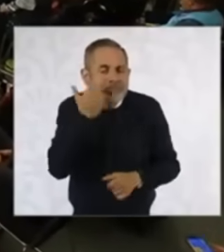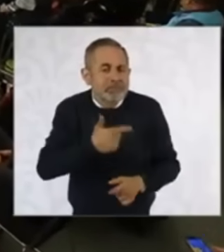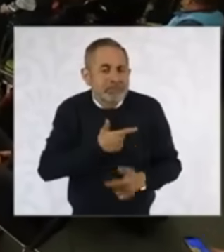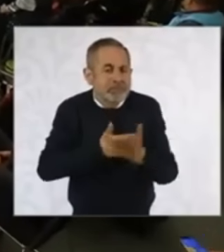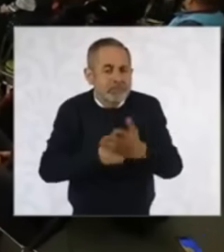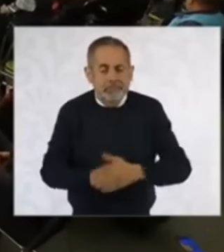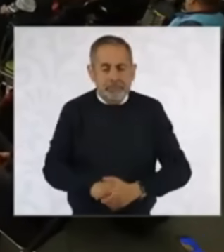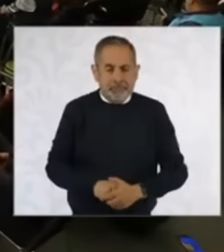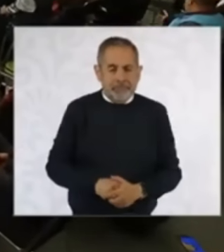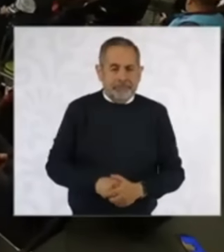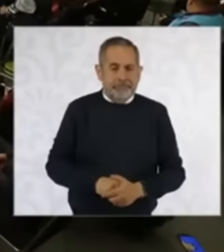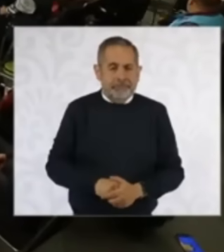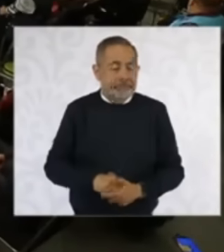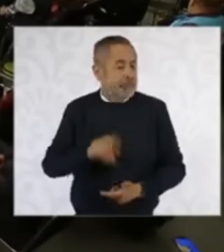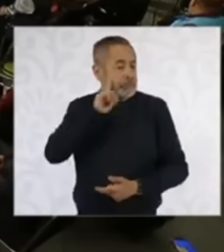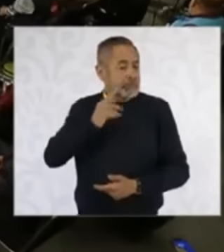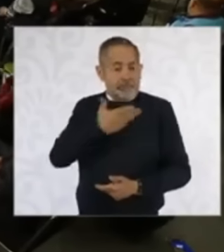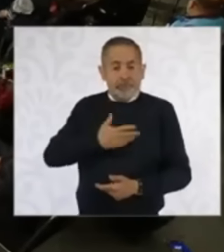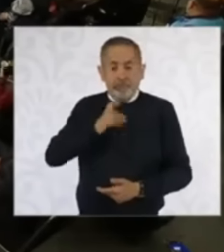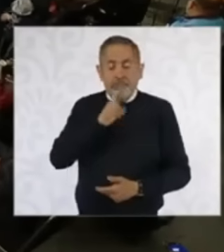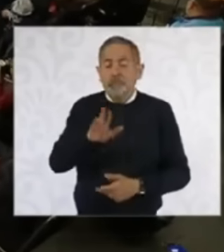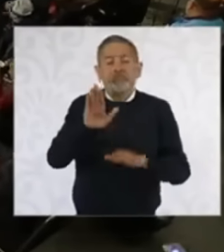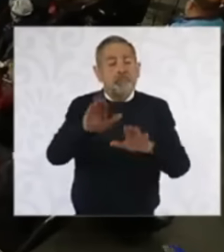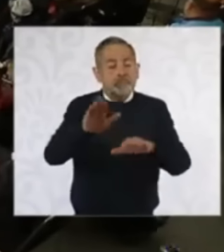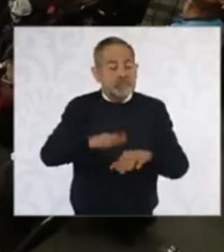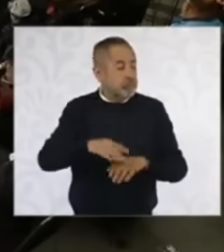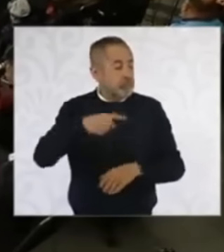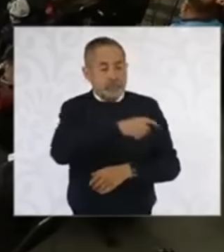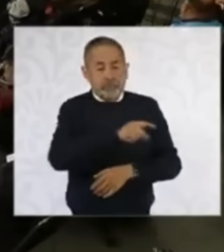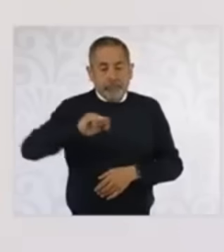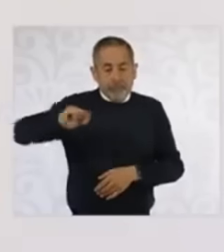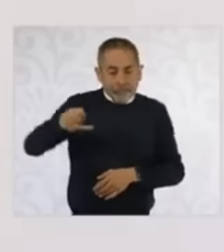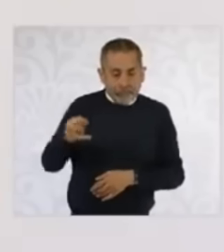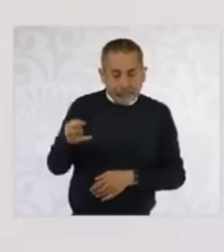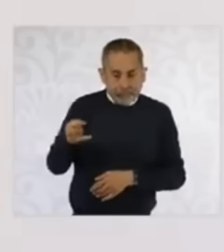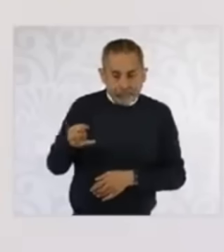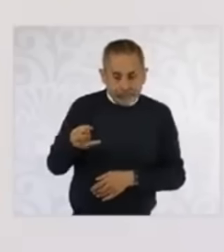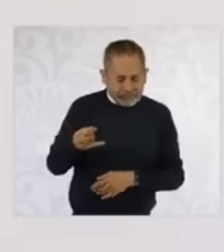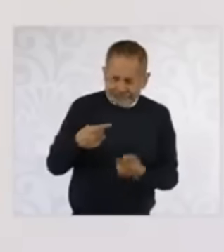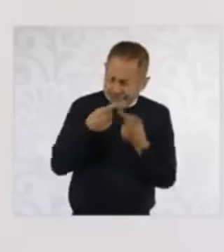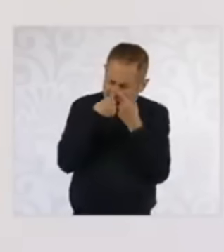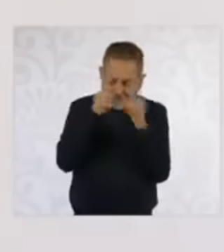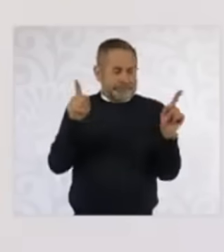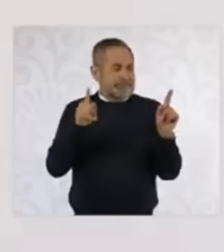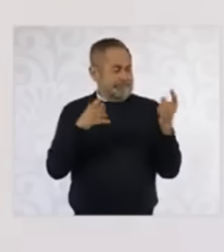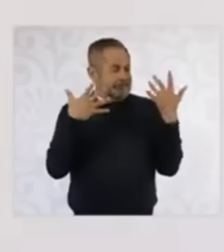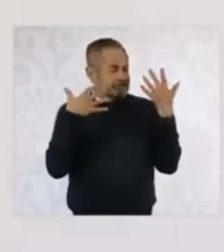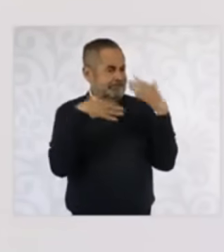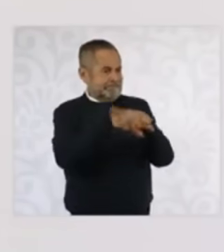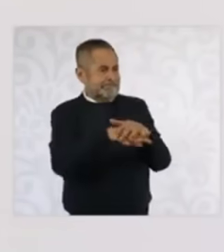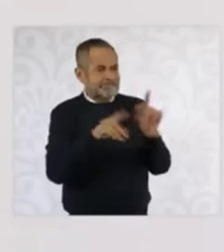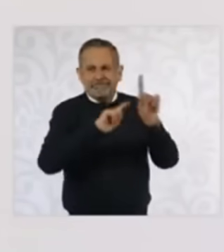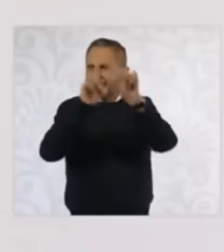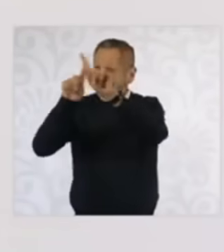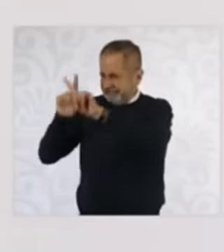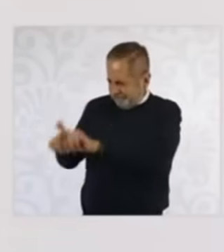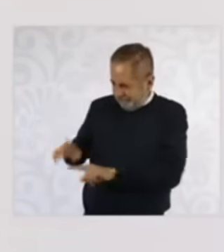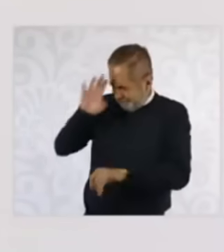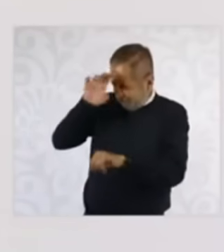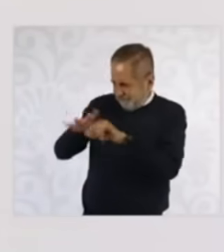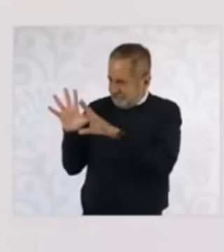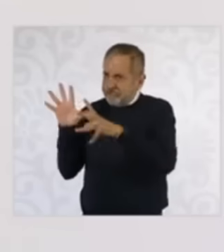ciudad muy especial Porque es Crisol de el país